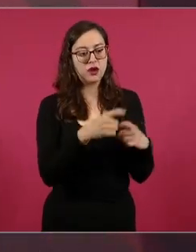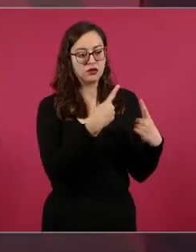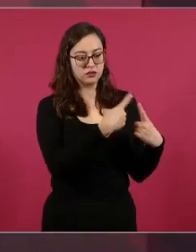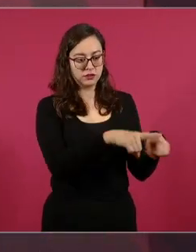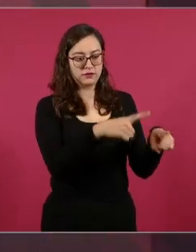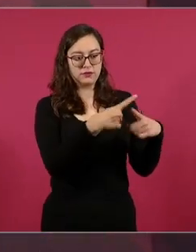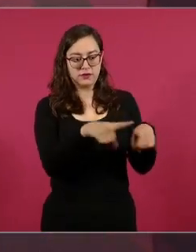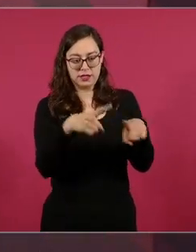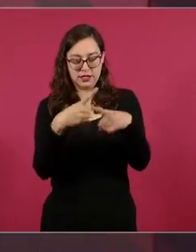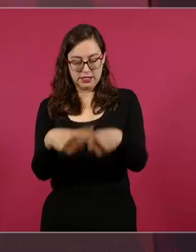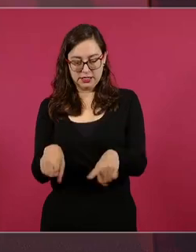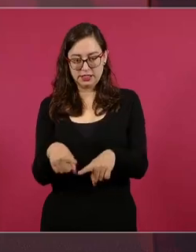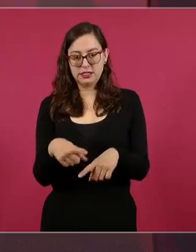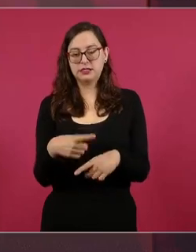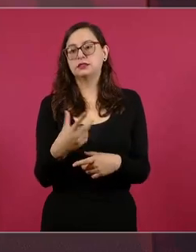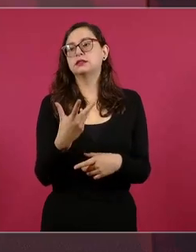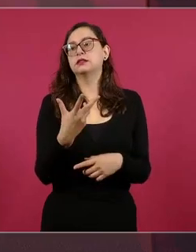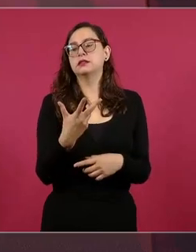que hicieron esa